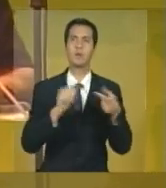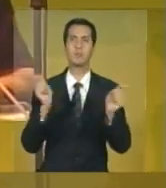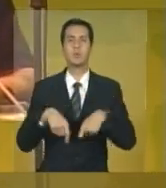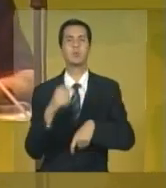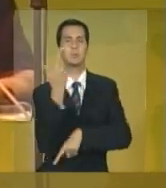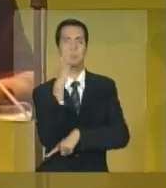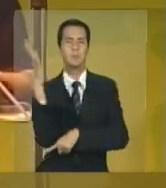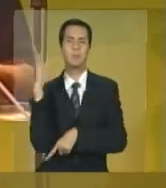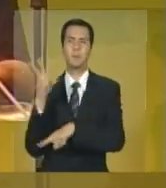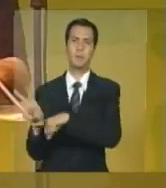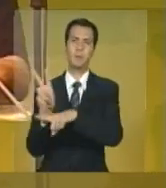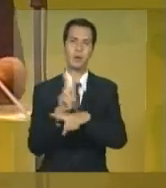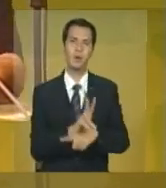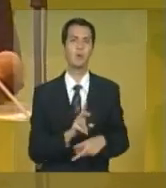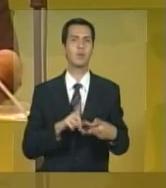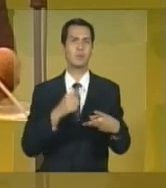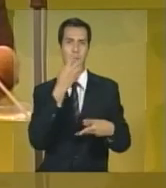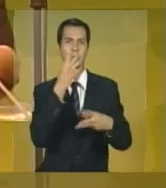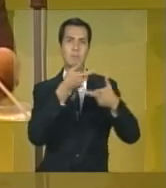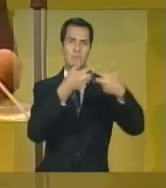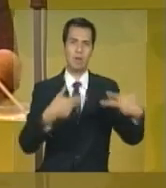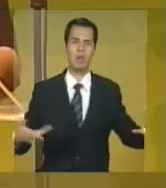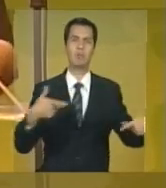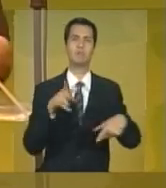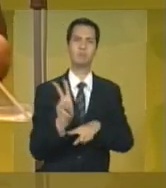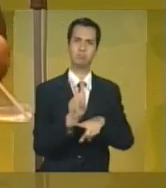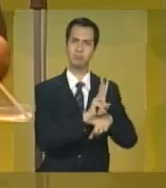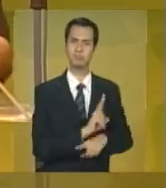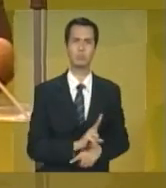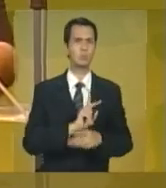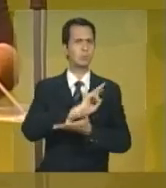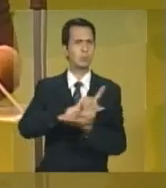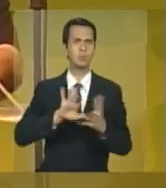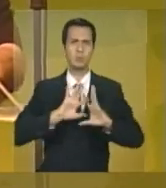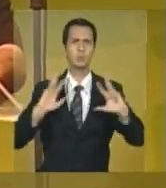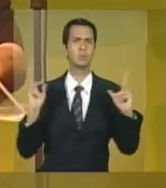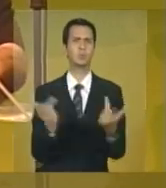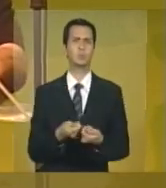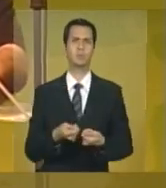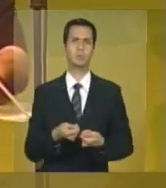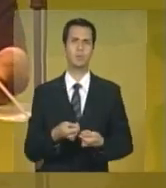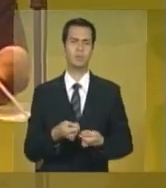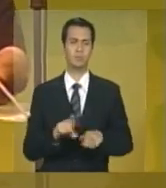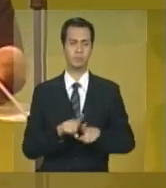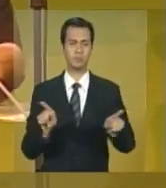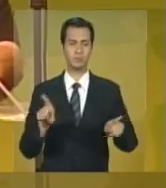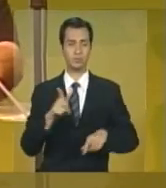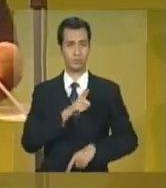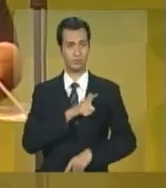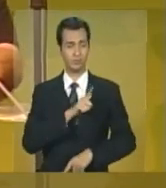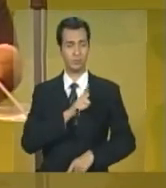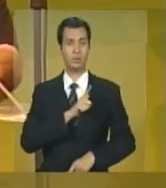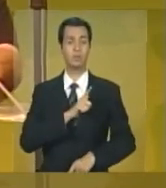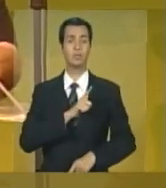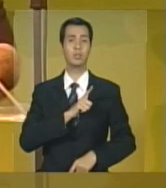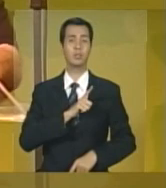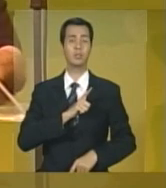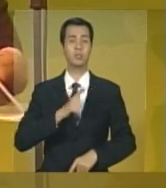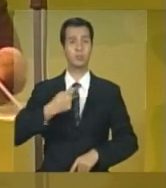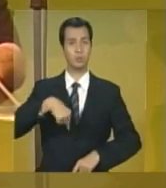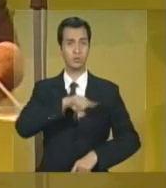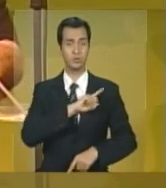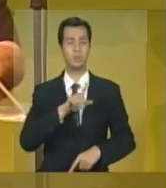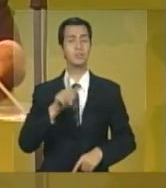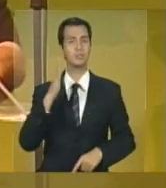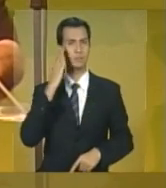de la biodiversidad, sin caer presas de la dependencia y las imposiciones que se nos presentan desde